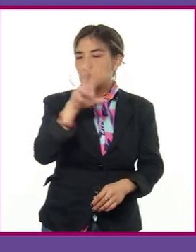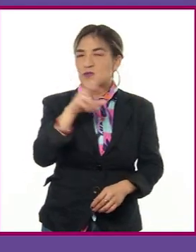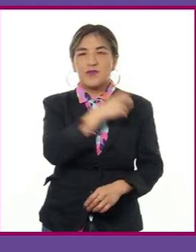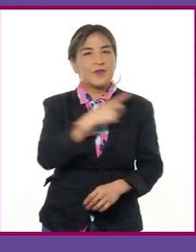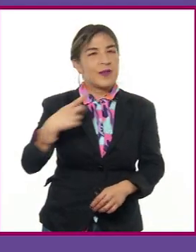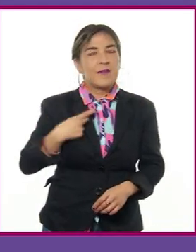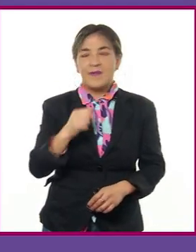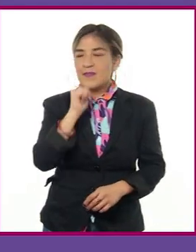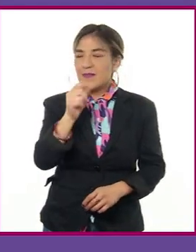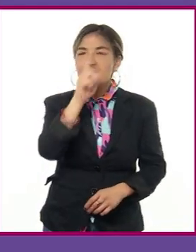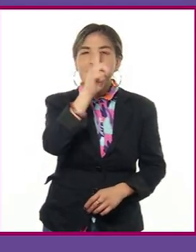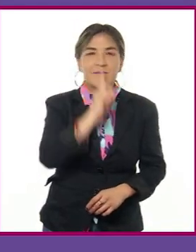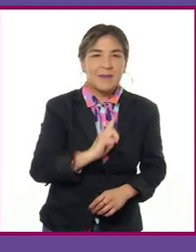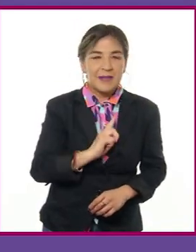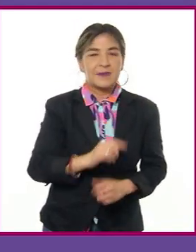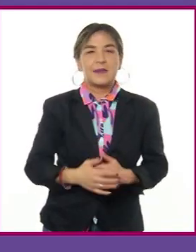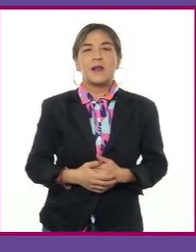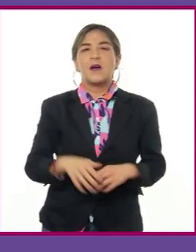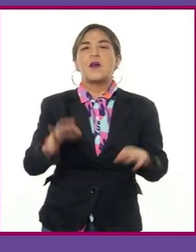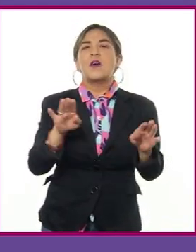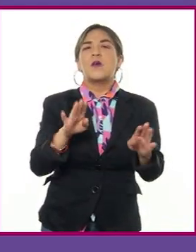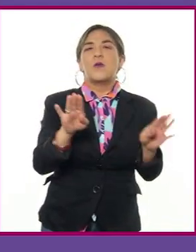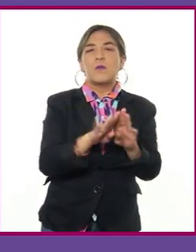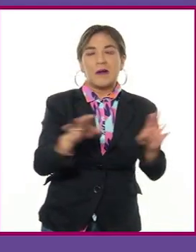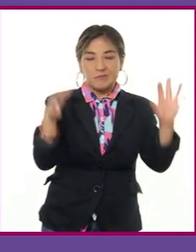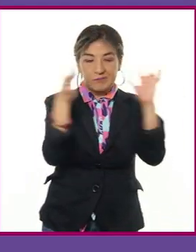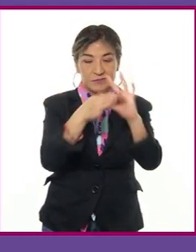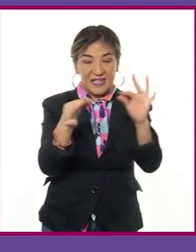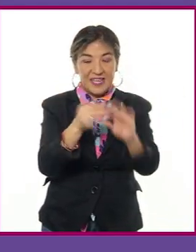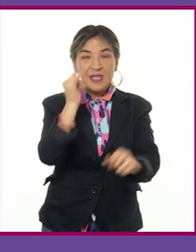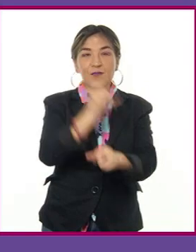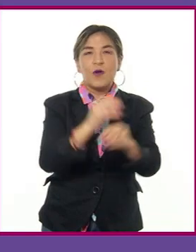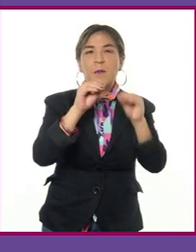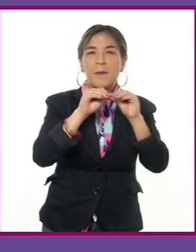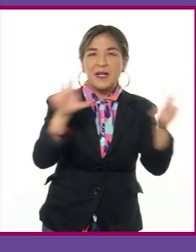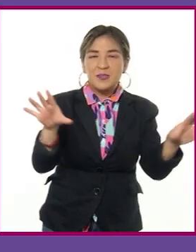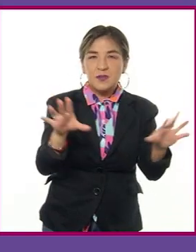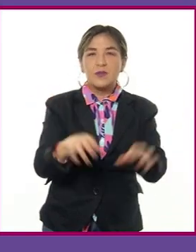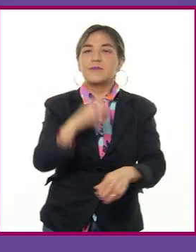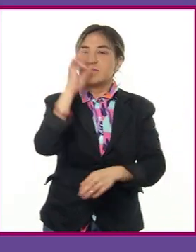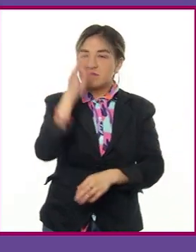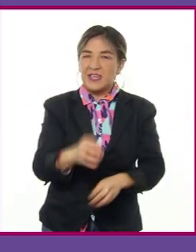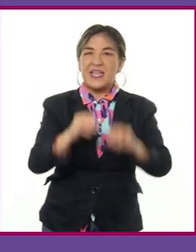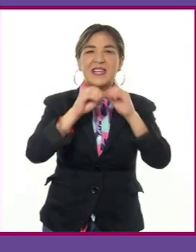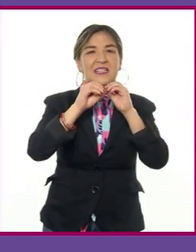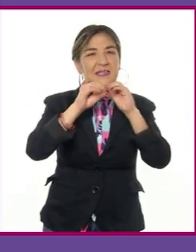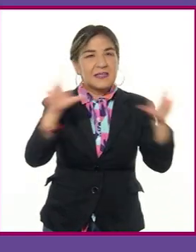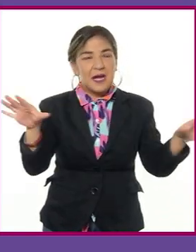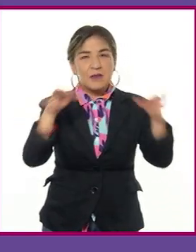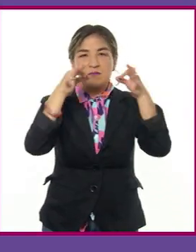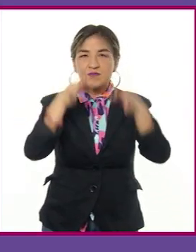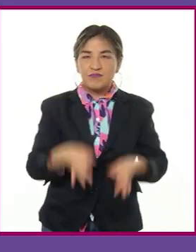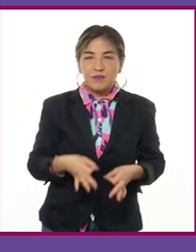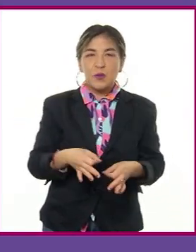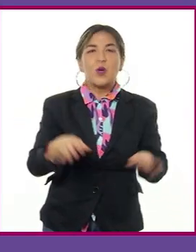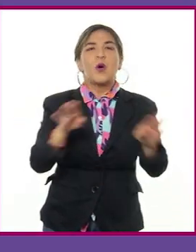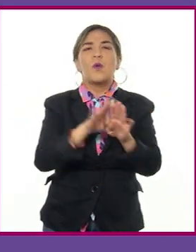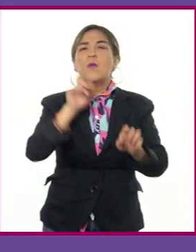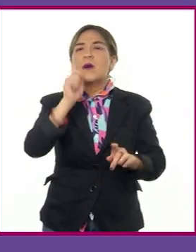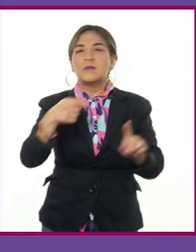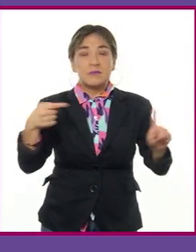Legitimidad es rendir cuentas claras. Legitimar es apegarse